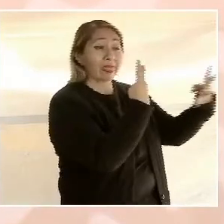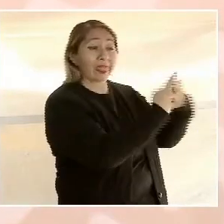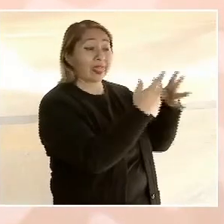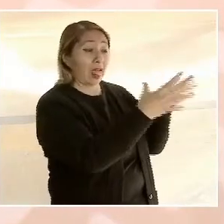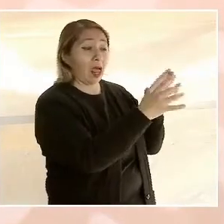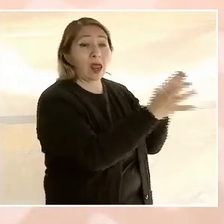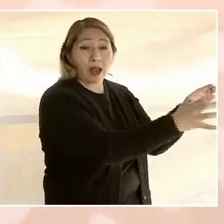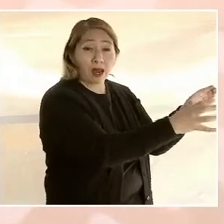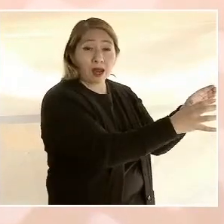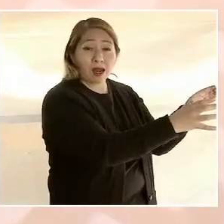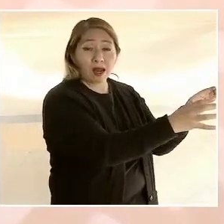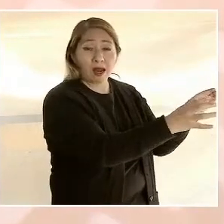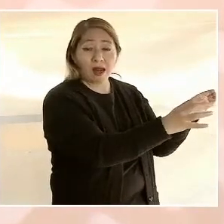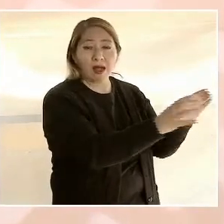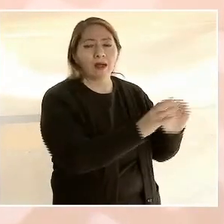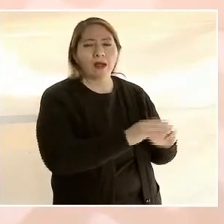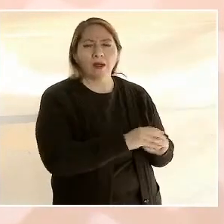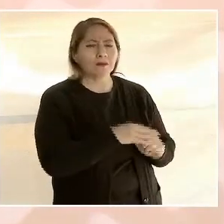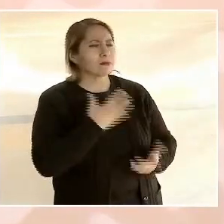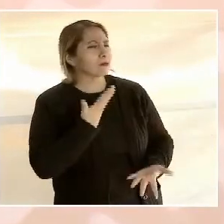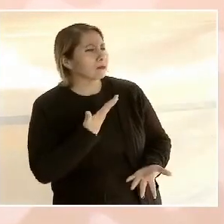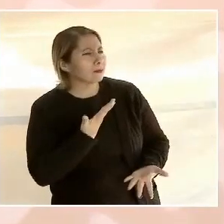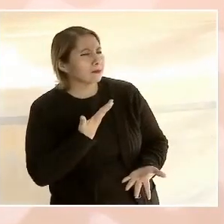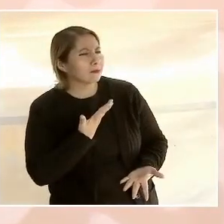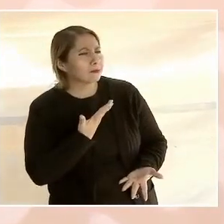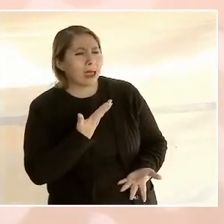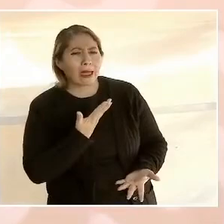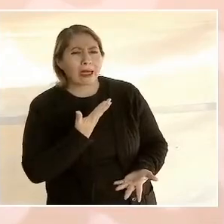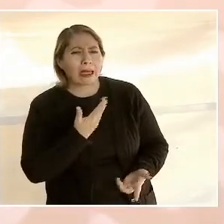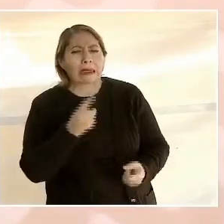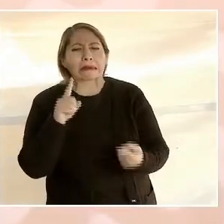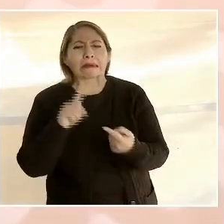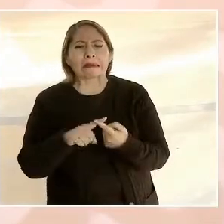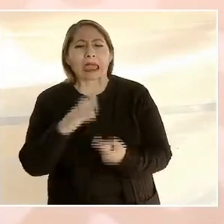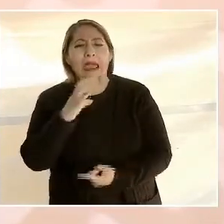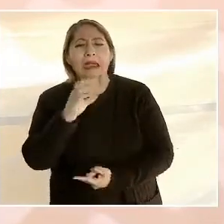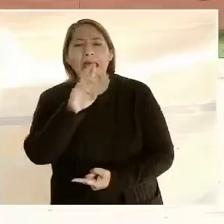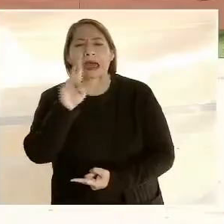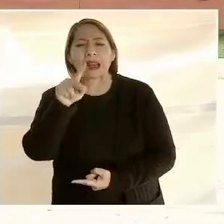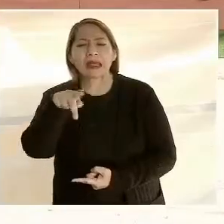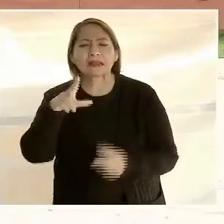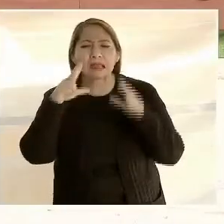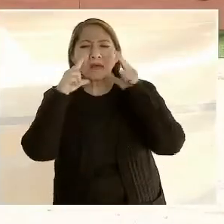Carranza fue el único gobernador